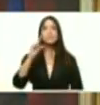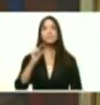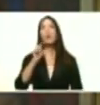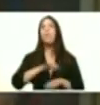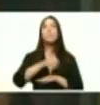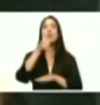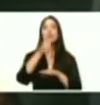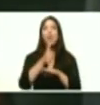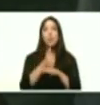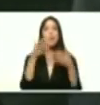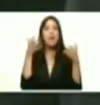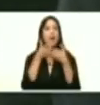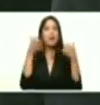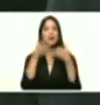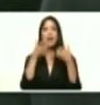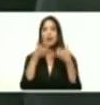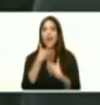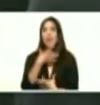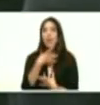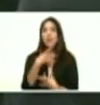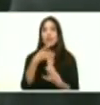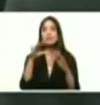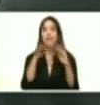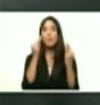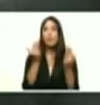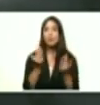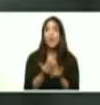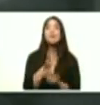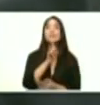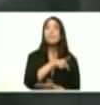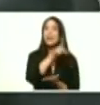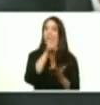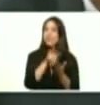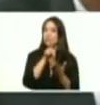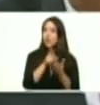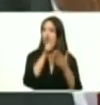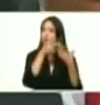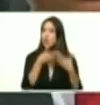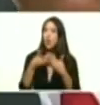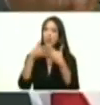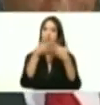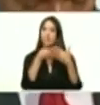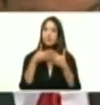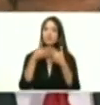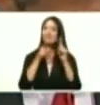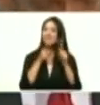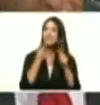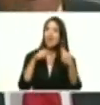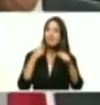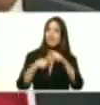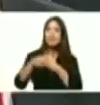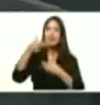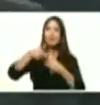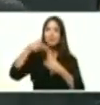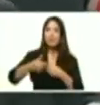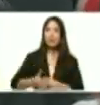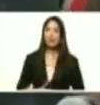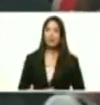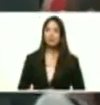guerra geopolítica, de los intereses mundiales y del papel de los Estados Unidos como gran actor del mercado petrolero hoy.